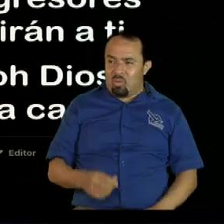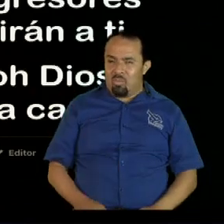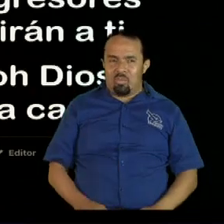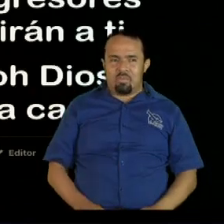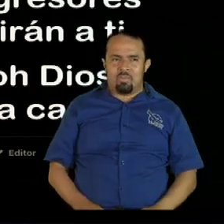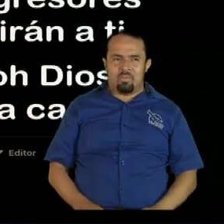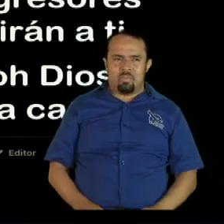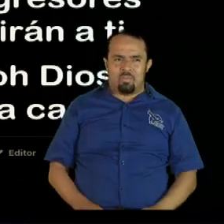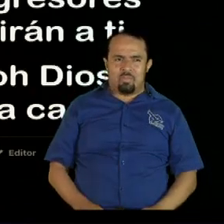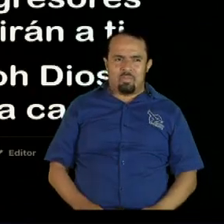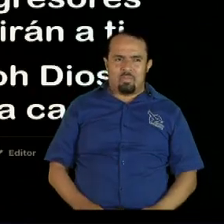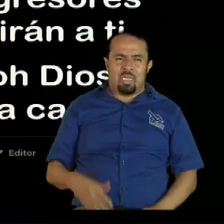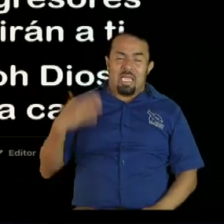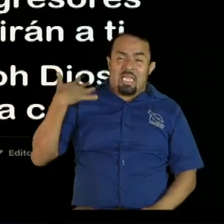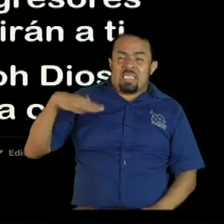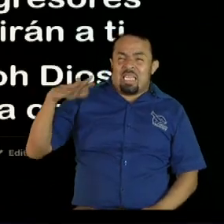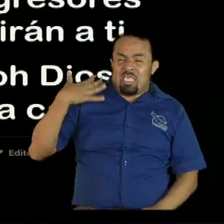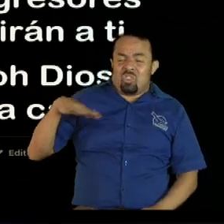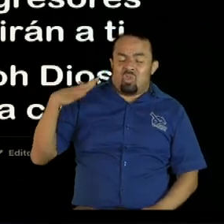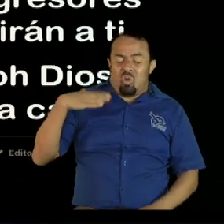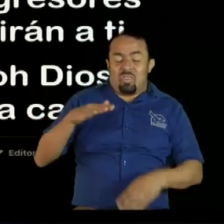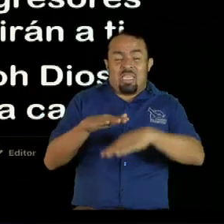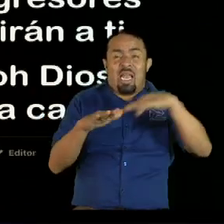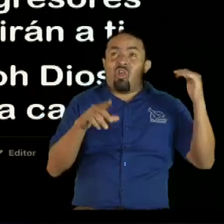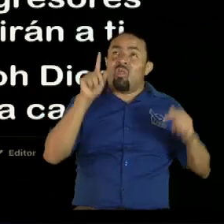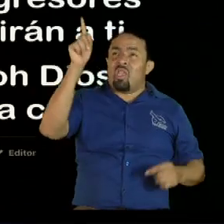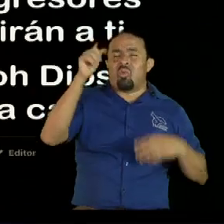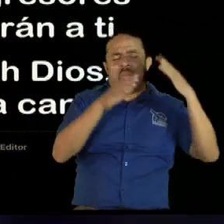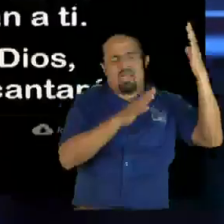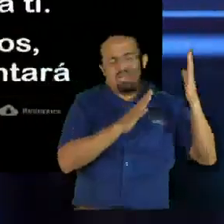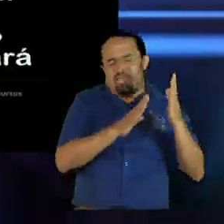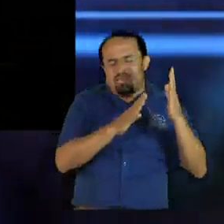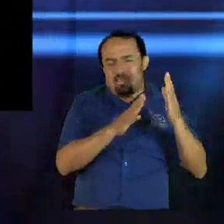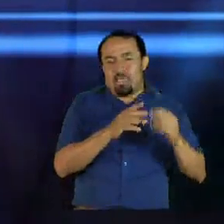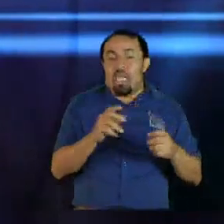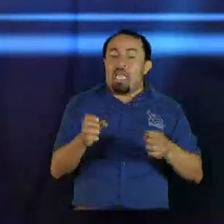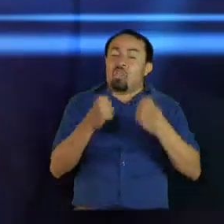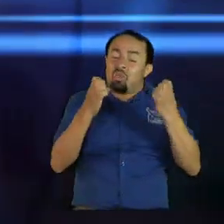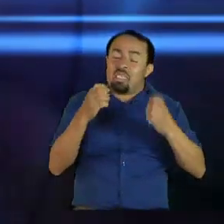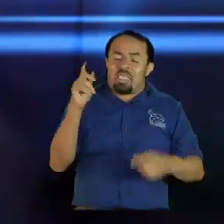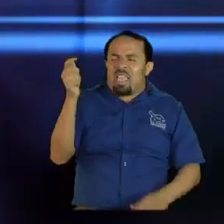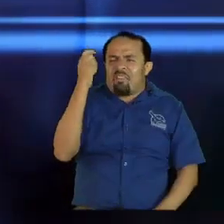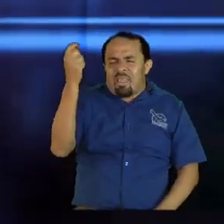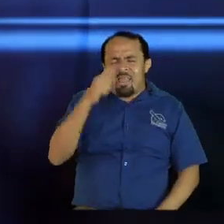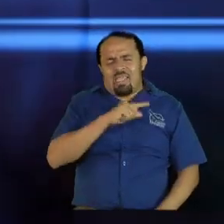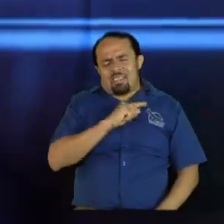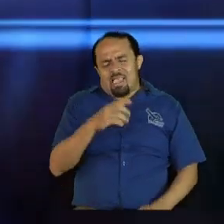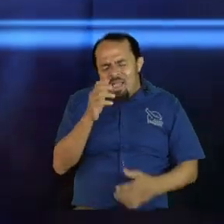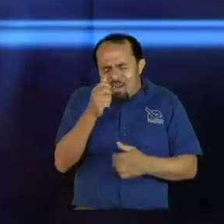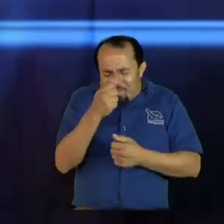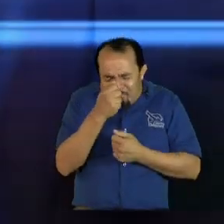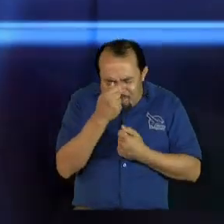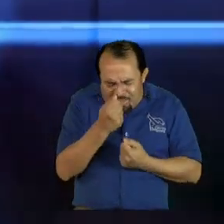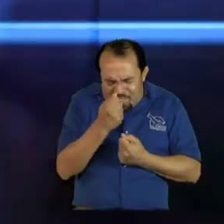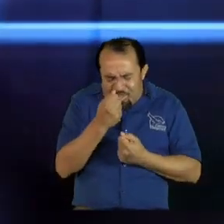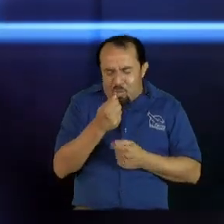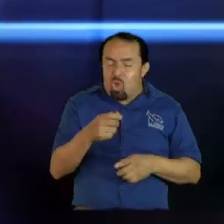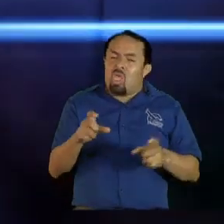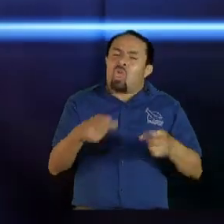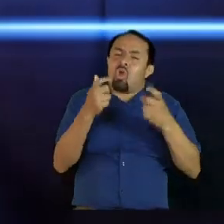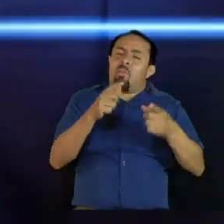presencia. No, por favor, no me eches de tu presencia. Está arrepentido el hombre, hermano, está arrepentido. ¿Cómo se purifica un corazón con